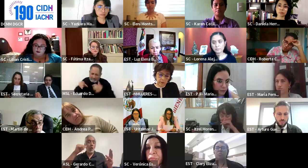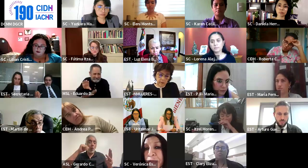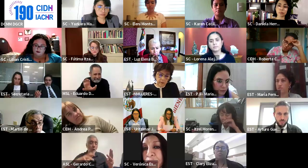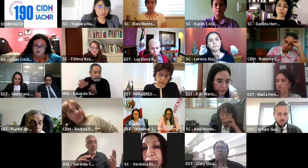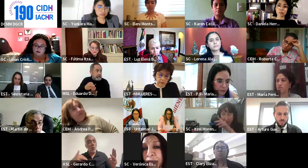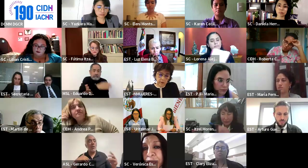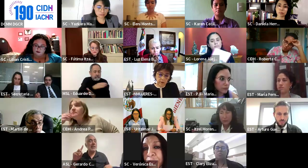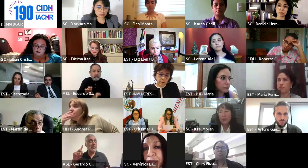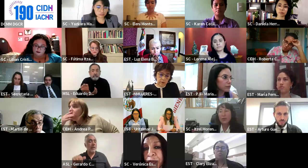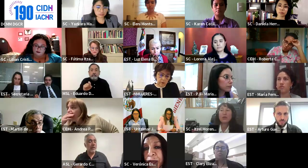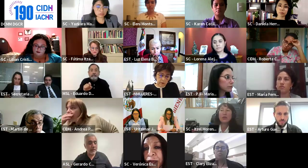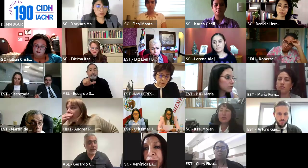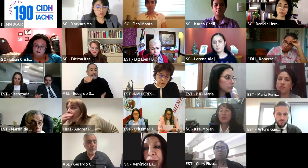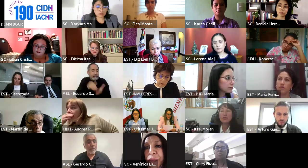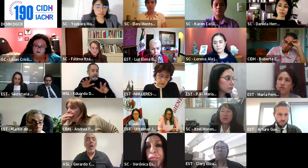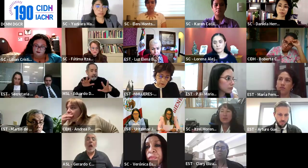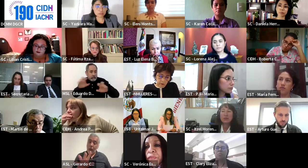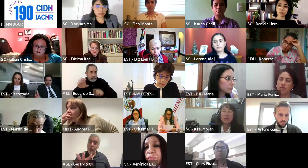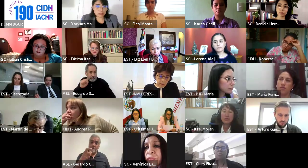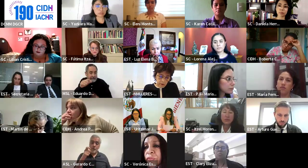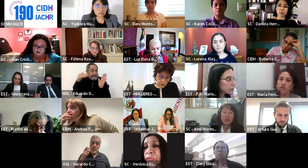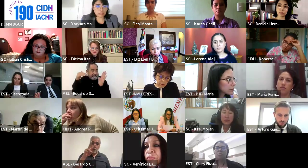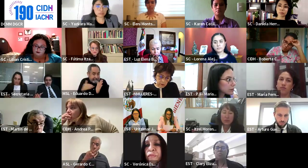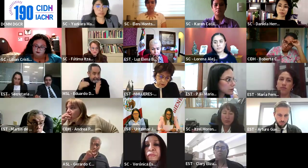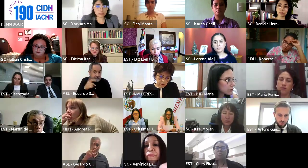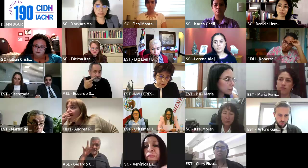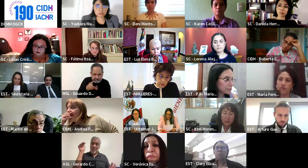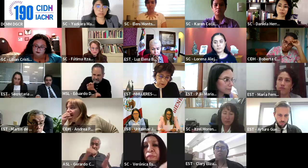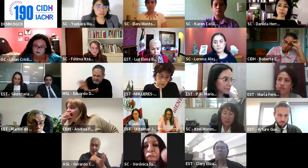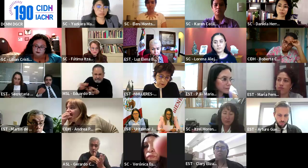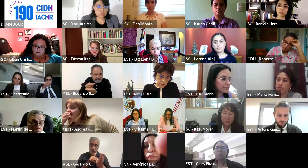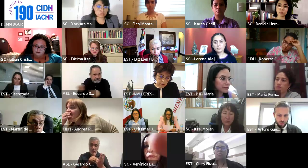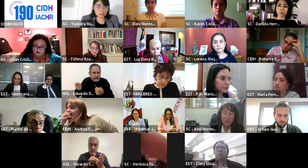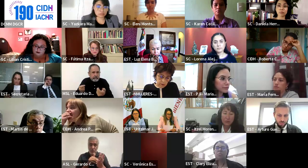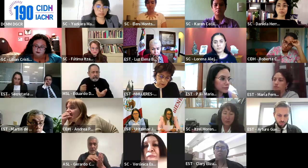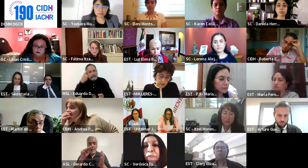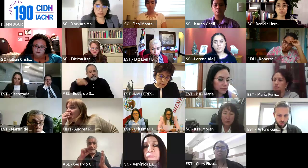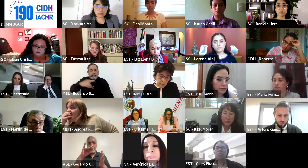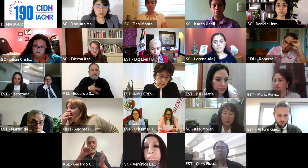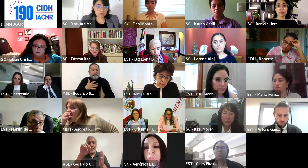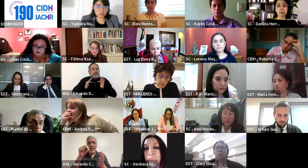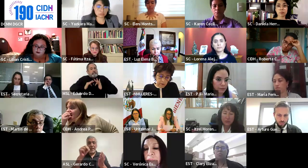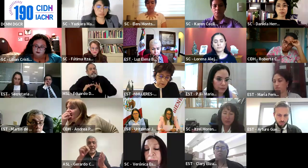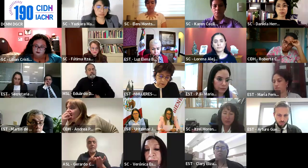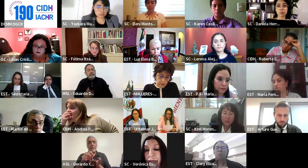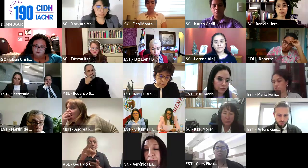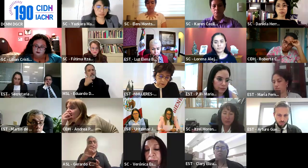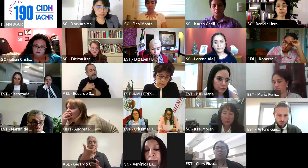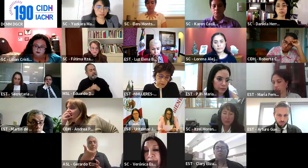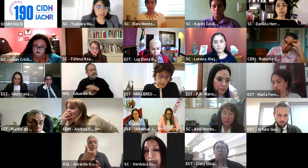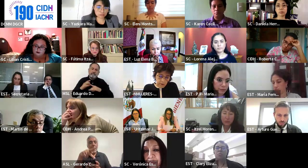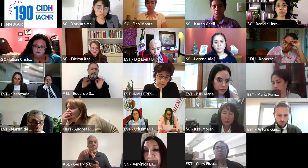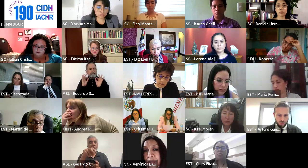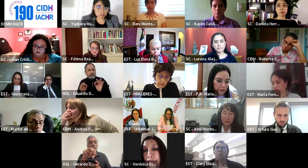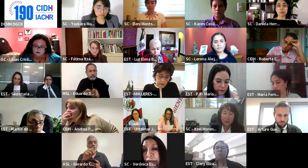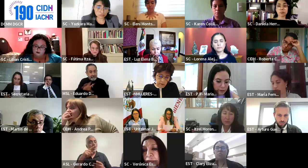de 27.860 millones de pesos, para que tengan una vida más digna y plena. Todo lo anterior representa